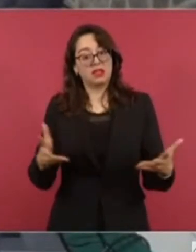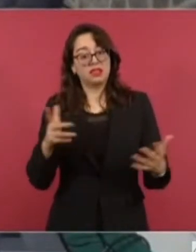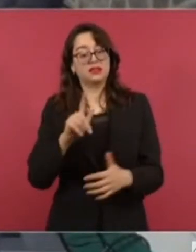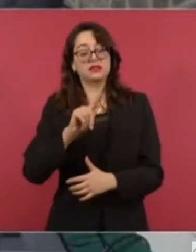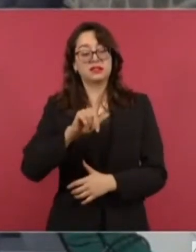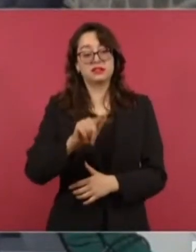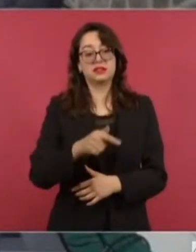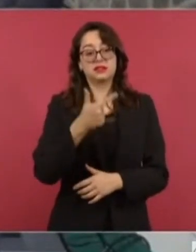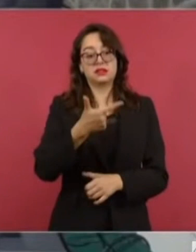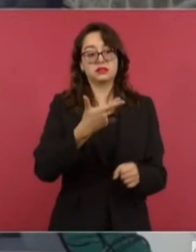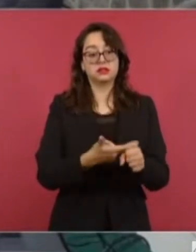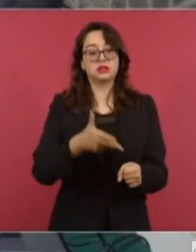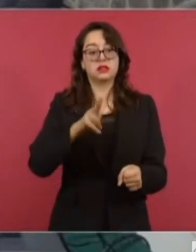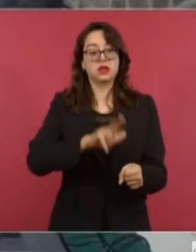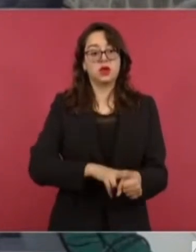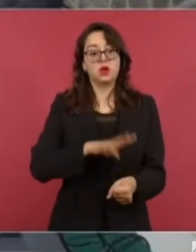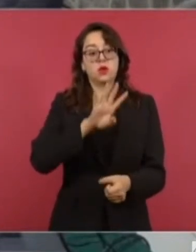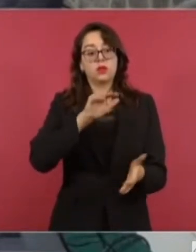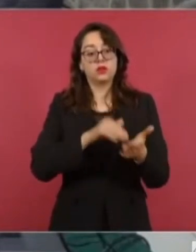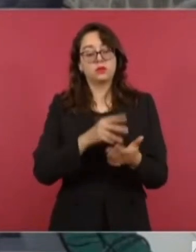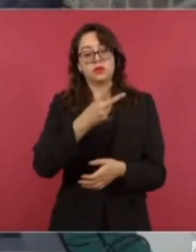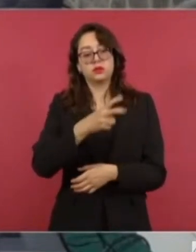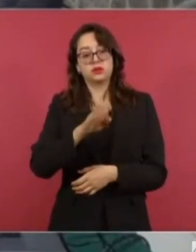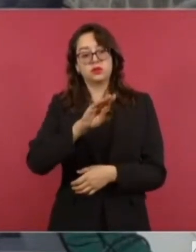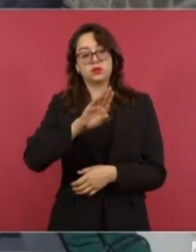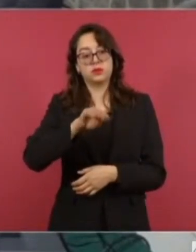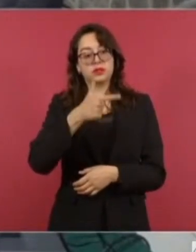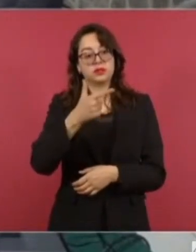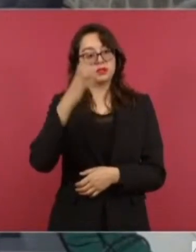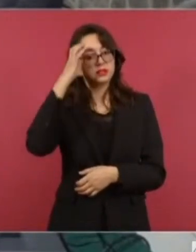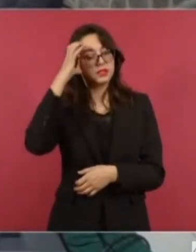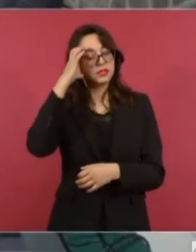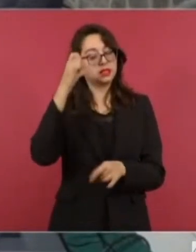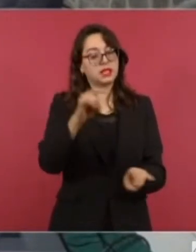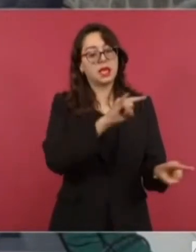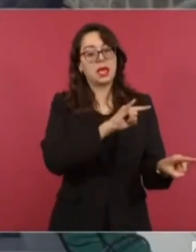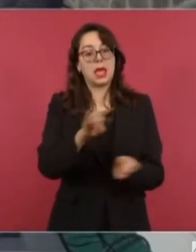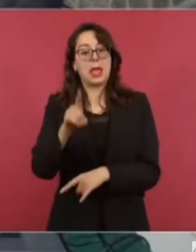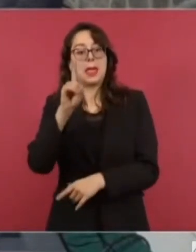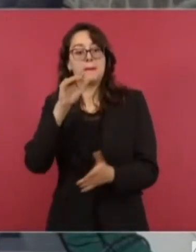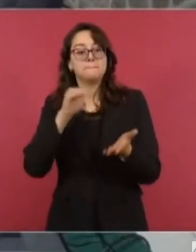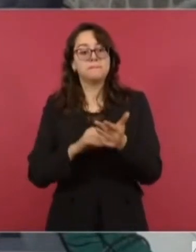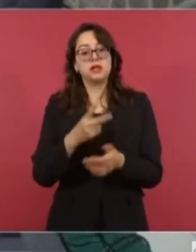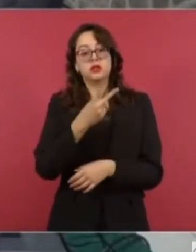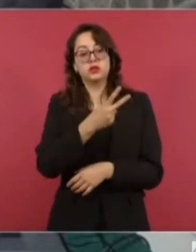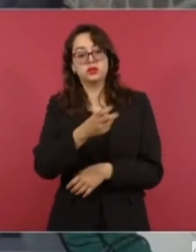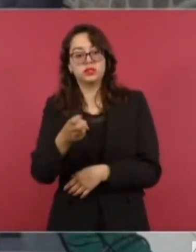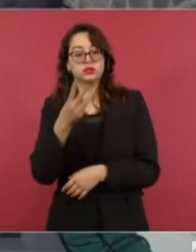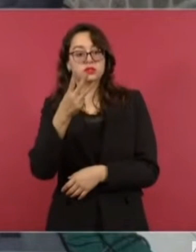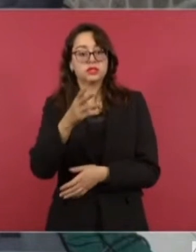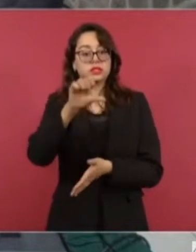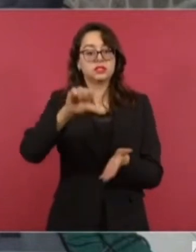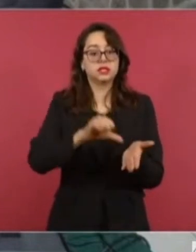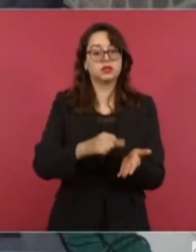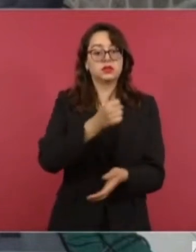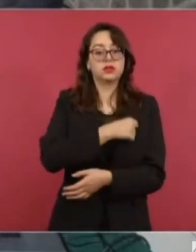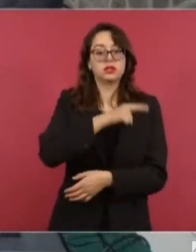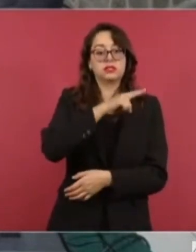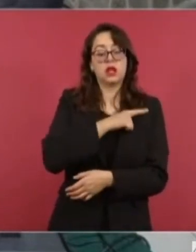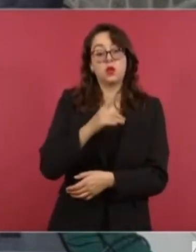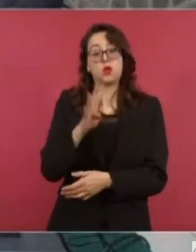hospitales, 4,297 camas y 1,203 centros de salud con 4,226 consultorios. Se cuenta